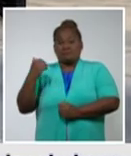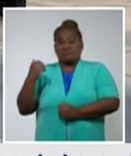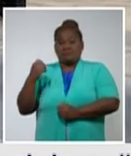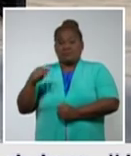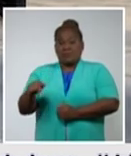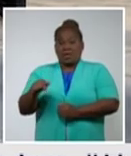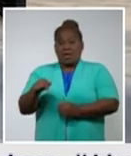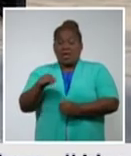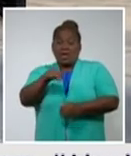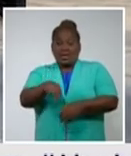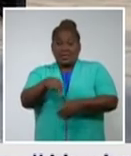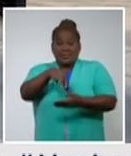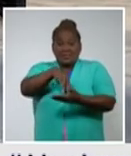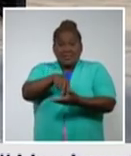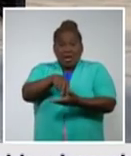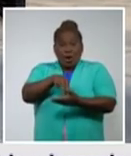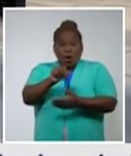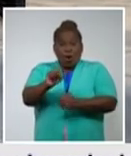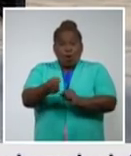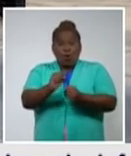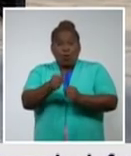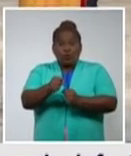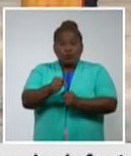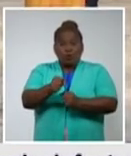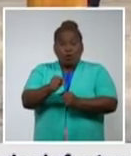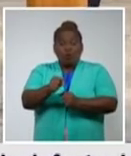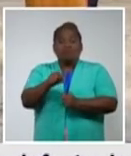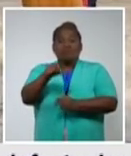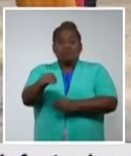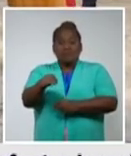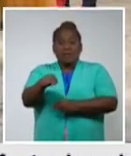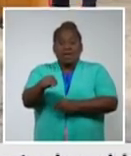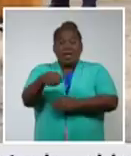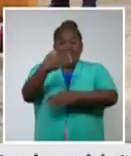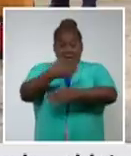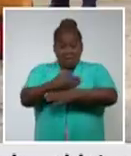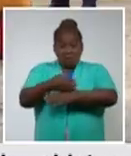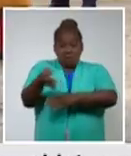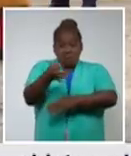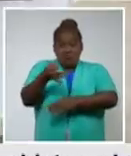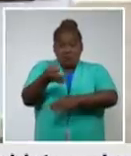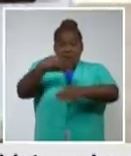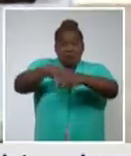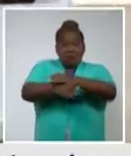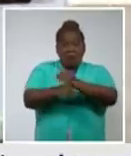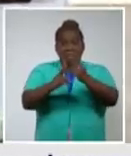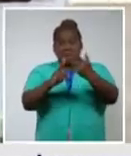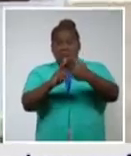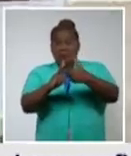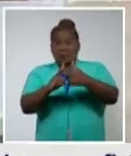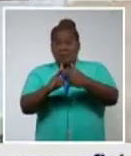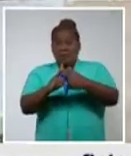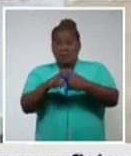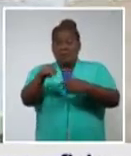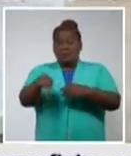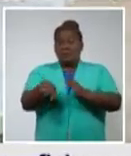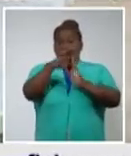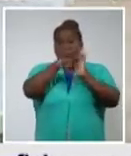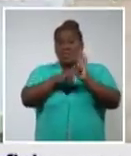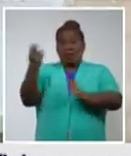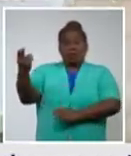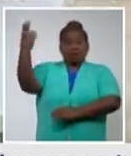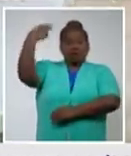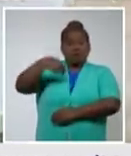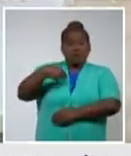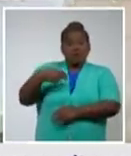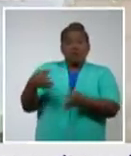puntos de control y de la Cruz Roja en los límites de los municipios que acceden directamente a Bayamo es una de las medidas indicadas por el Grupo